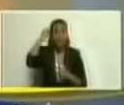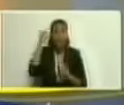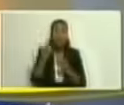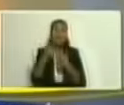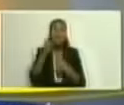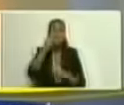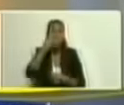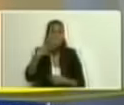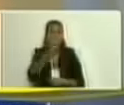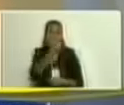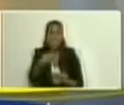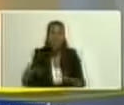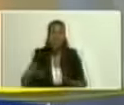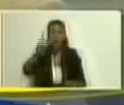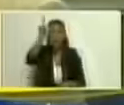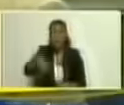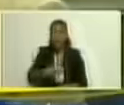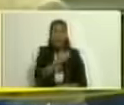criollos pobres.